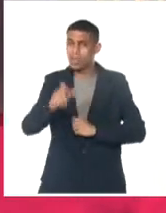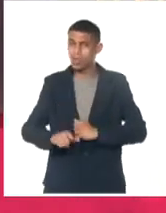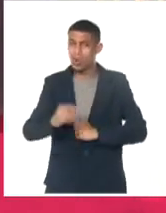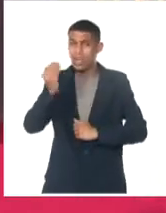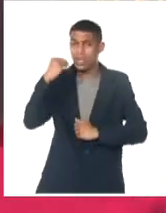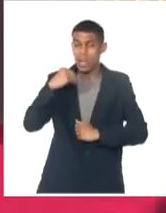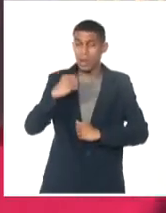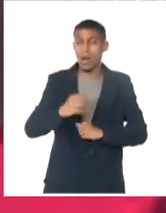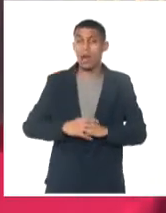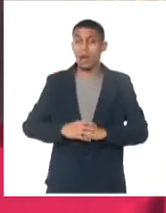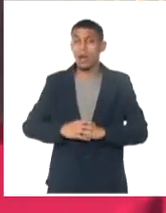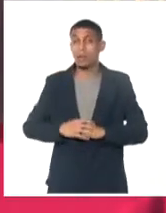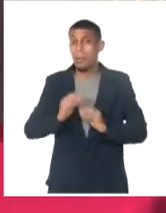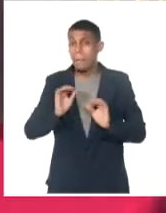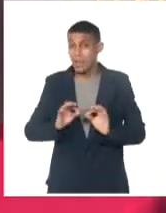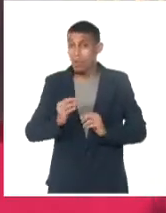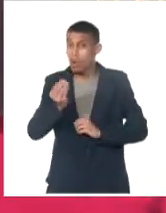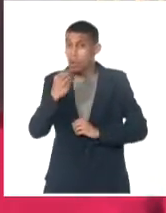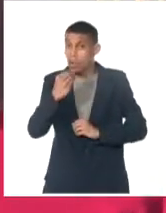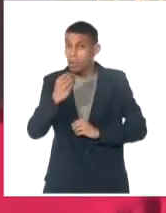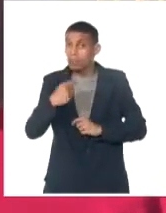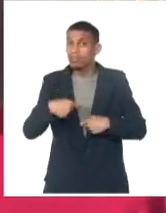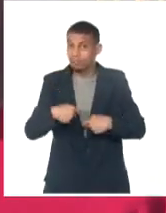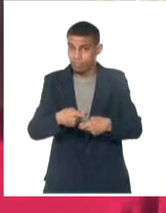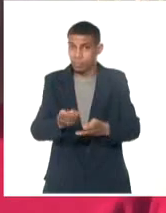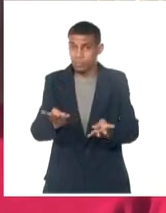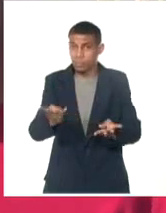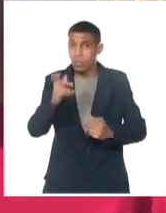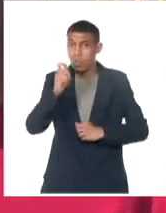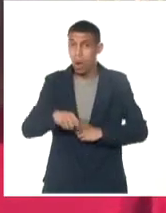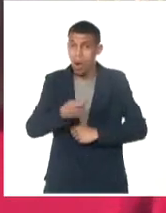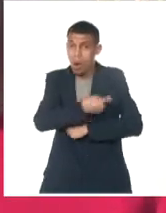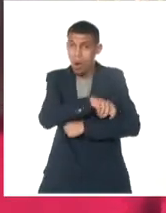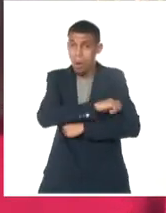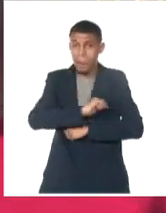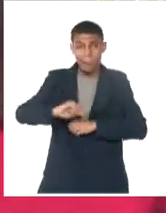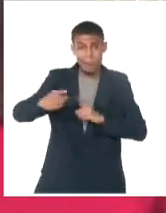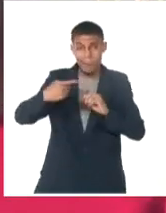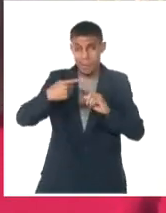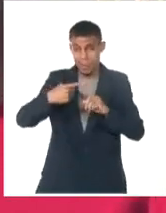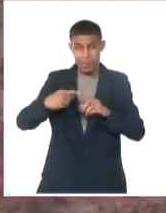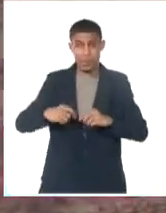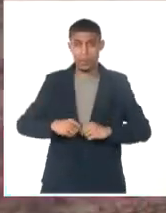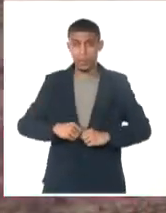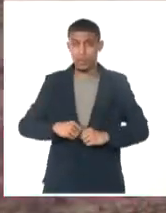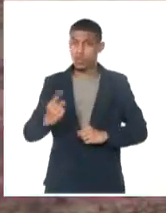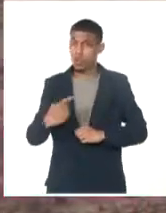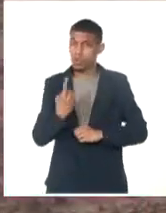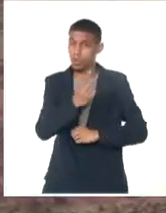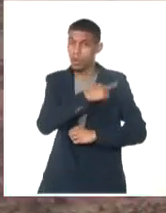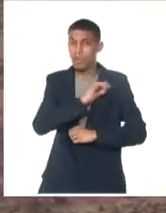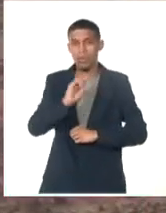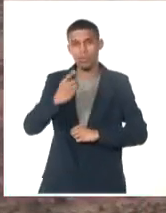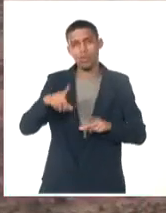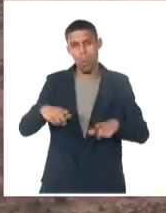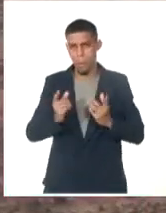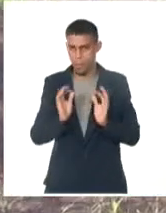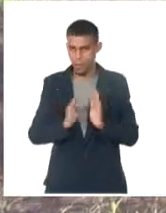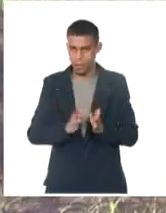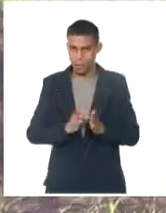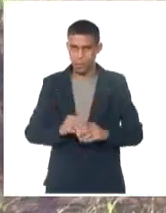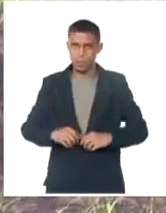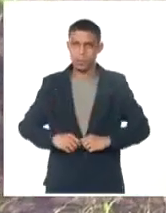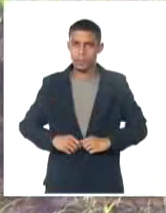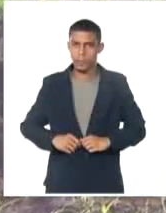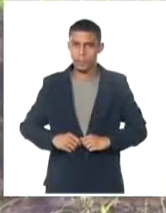de que los alimentos lleguen a la población y que somos nosotros los costarricenses los que tenemos que cumplir con eso. El Consejo Popular Costa Rica